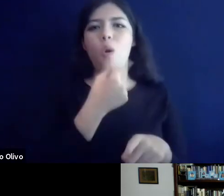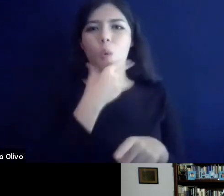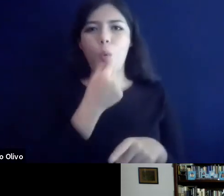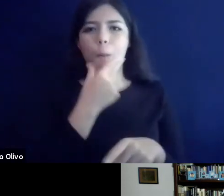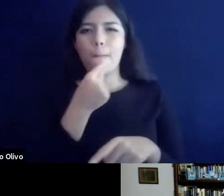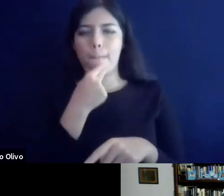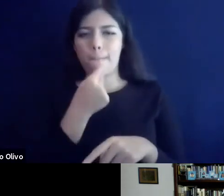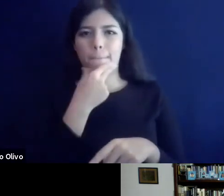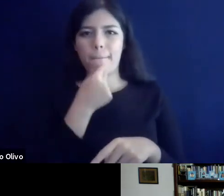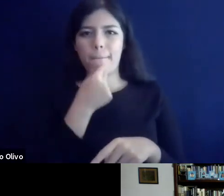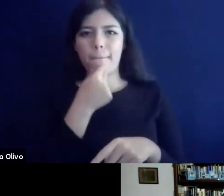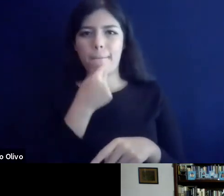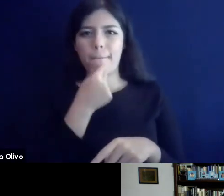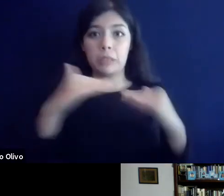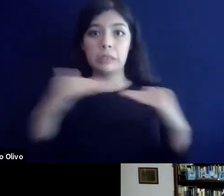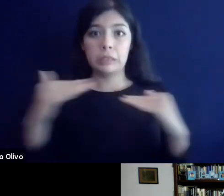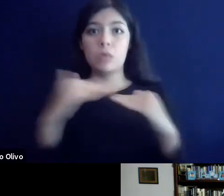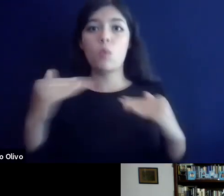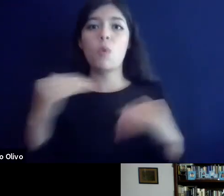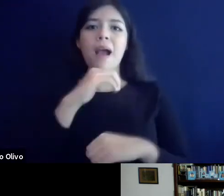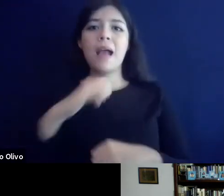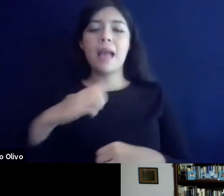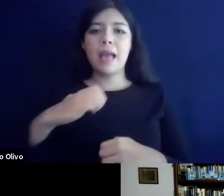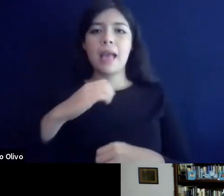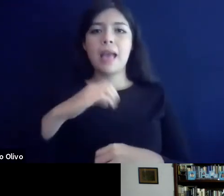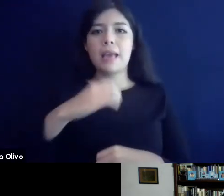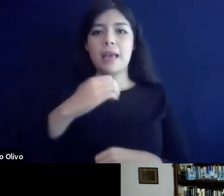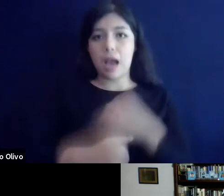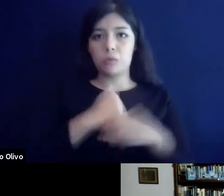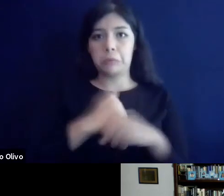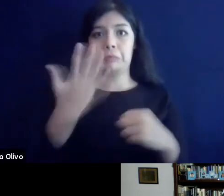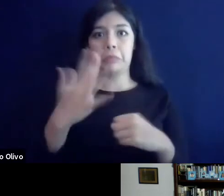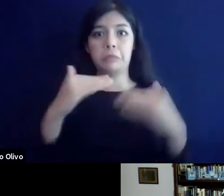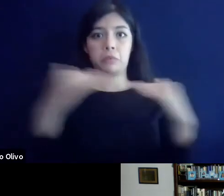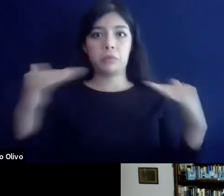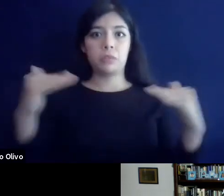gemelos. Y luego no te dicen que tienes discapacidad. Yo quiero.